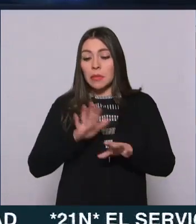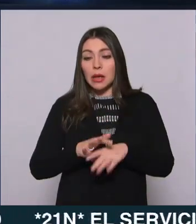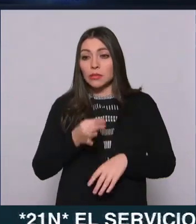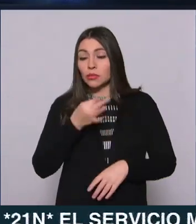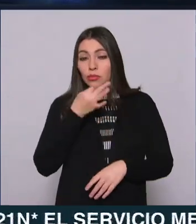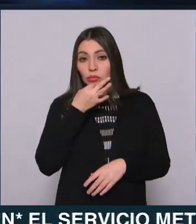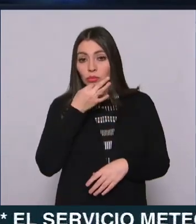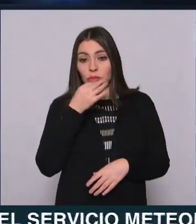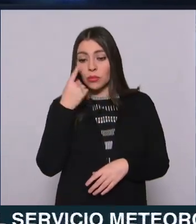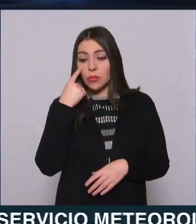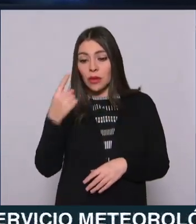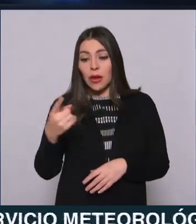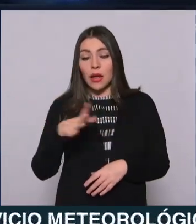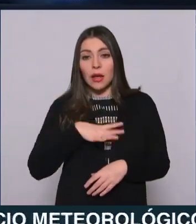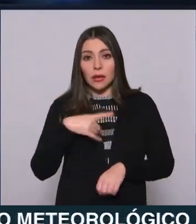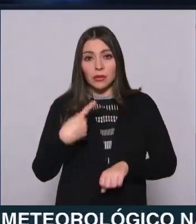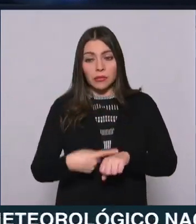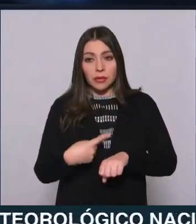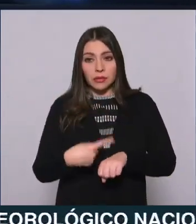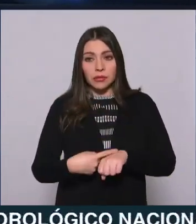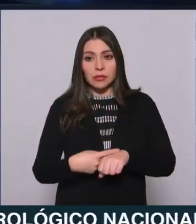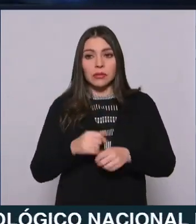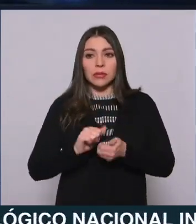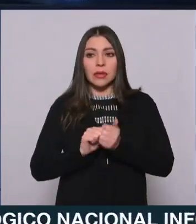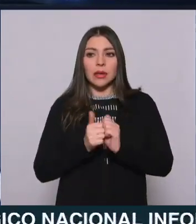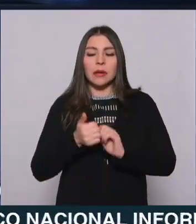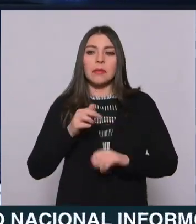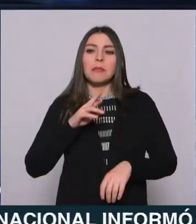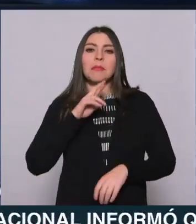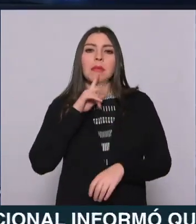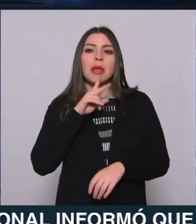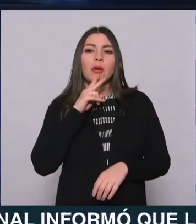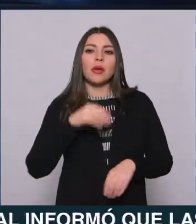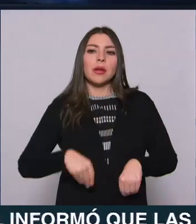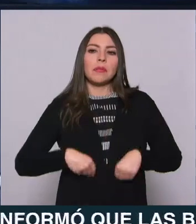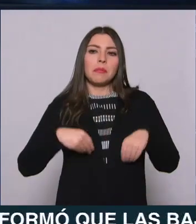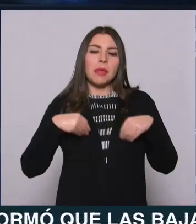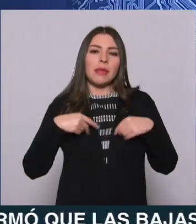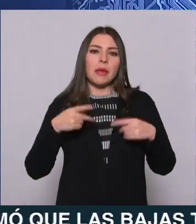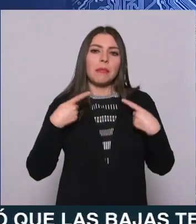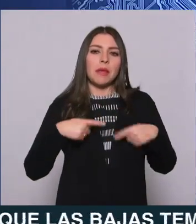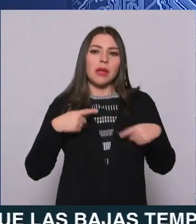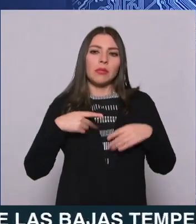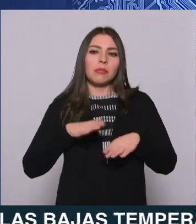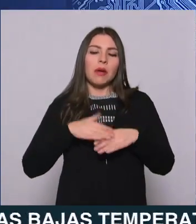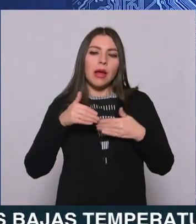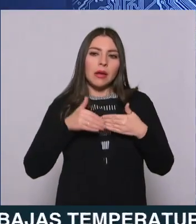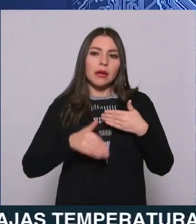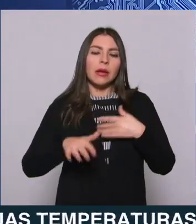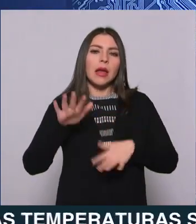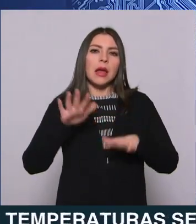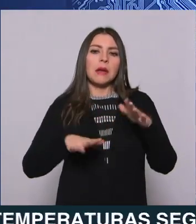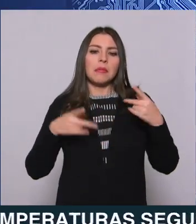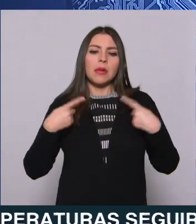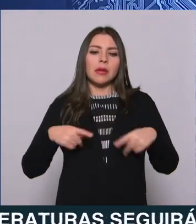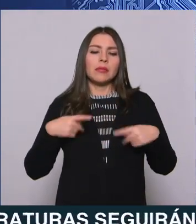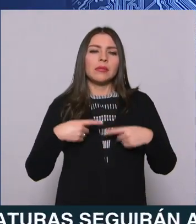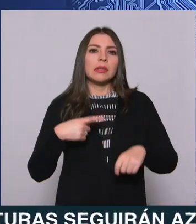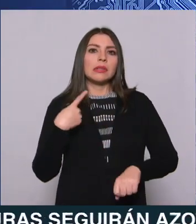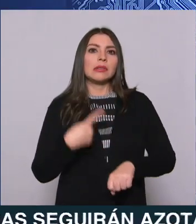pueda diagnosticar una enfermedad, mejor es la calidad de vida que podemos tener. Hay enfermedades de una simple